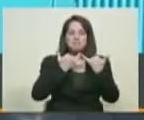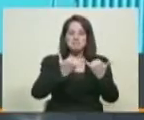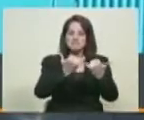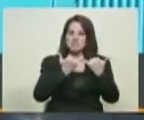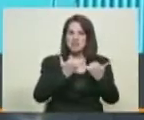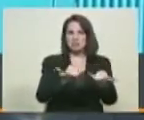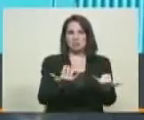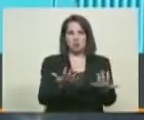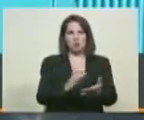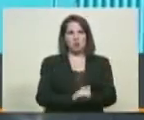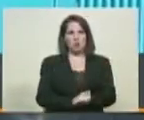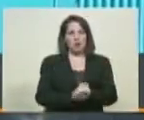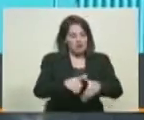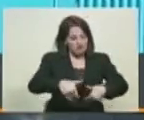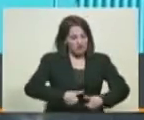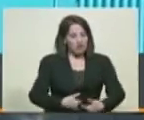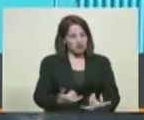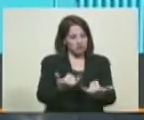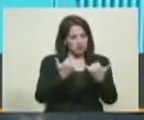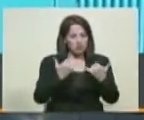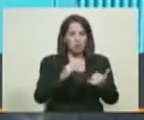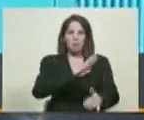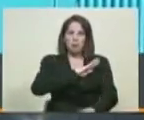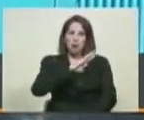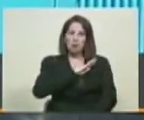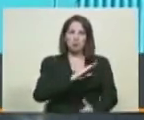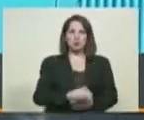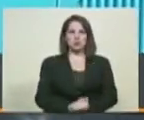las cosas con esfuerzo propio.